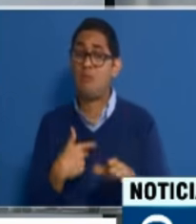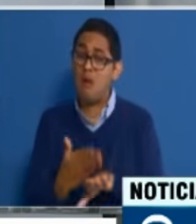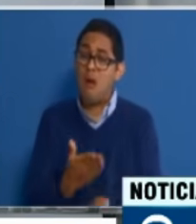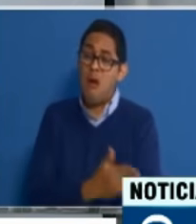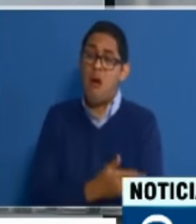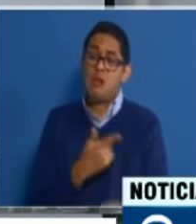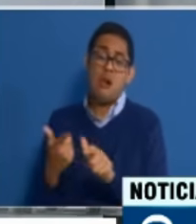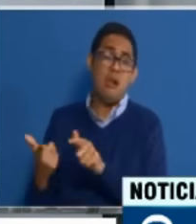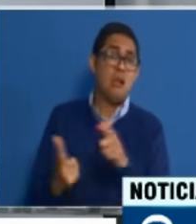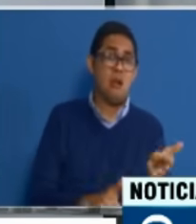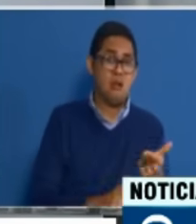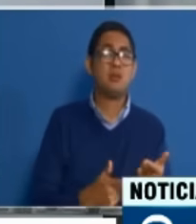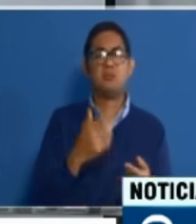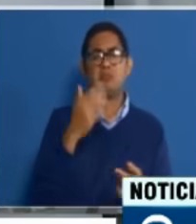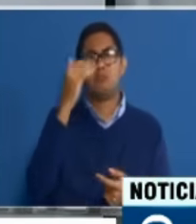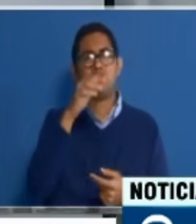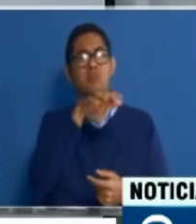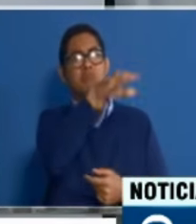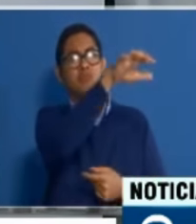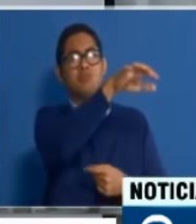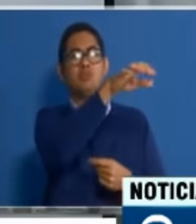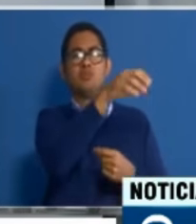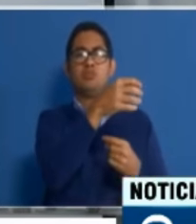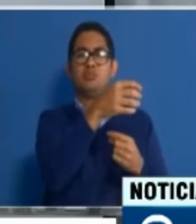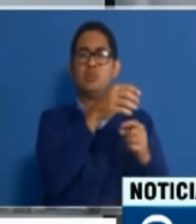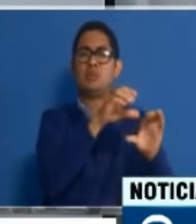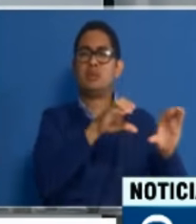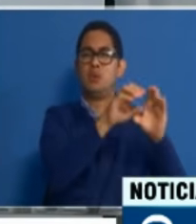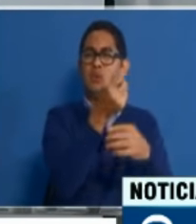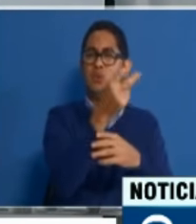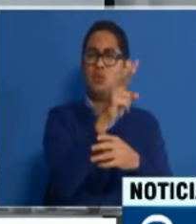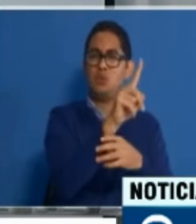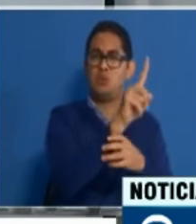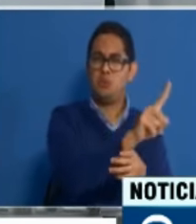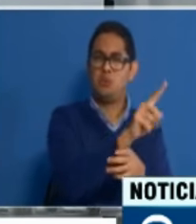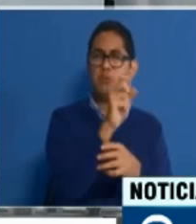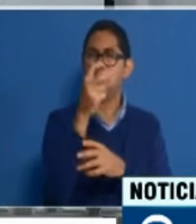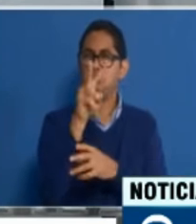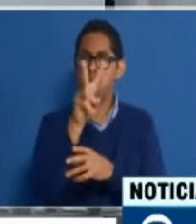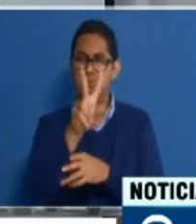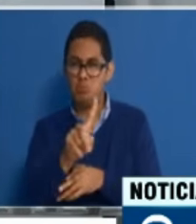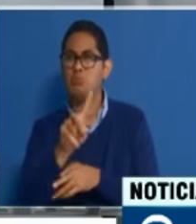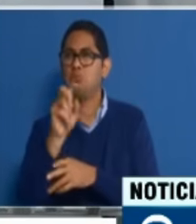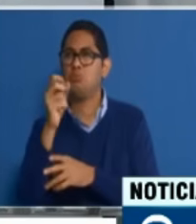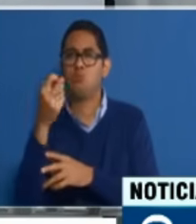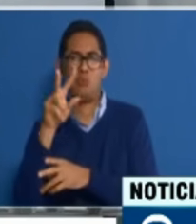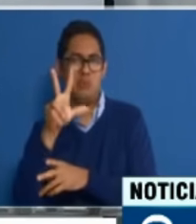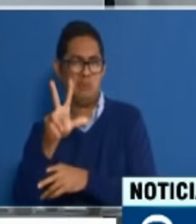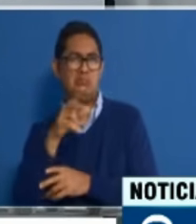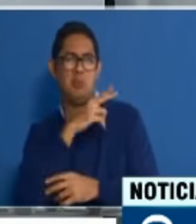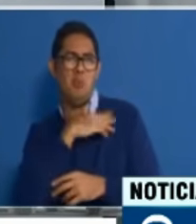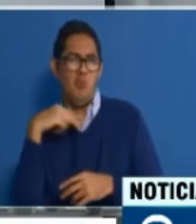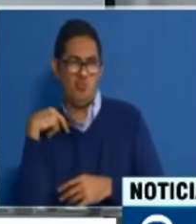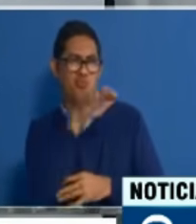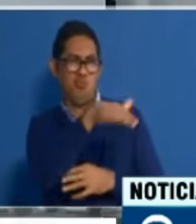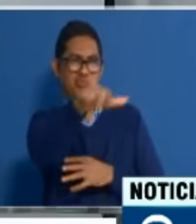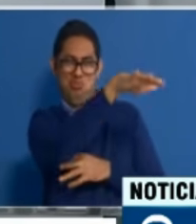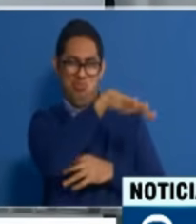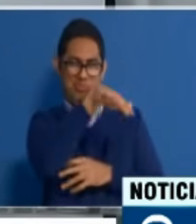diferentes áreas de esos tres circuitos, el 12-1, 12-2, 12-3. Estemos preparados allá en